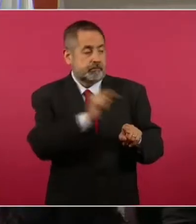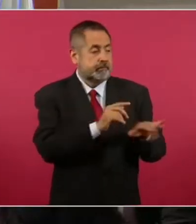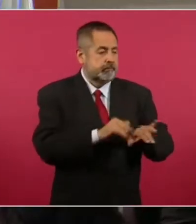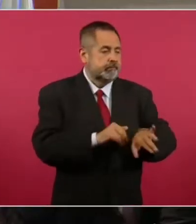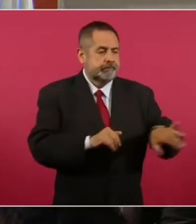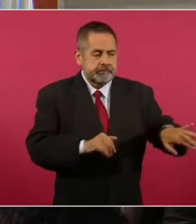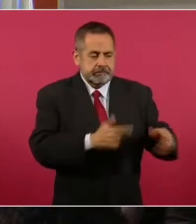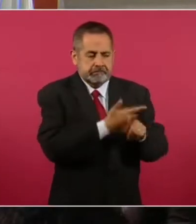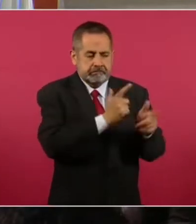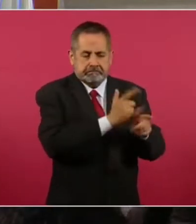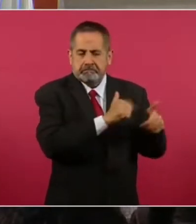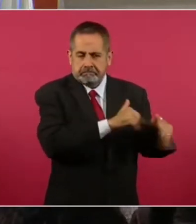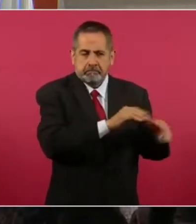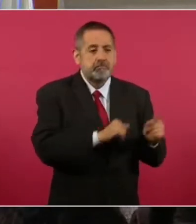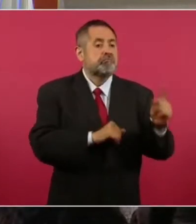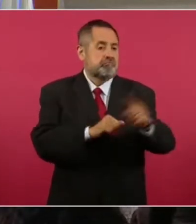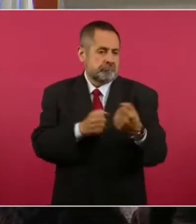pues podían actuar